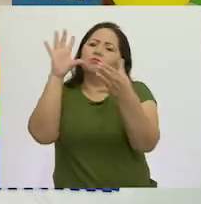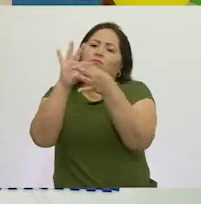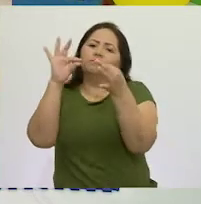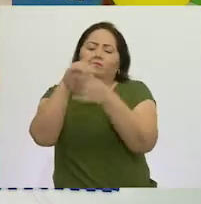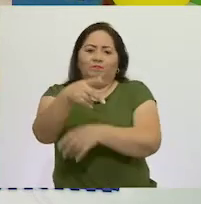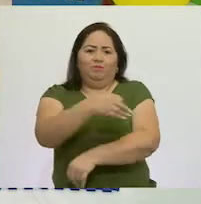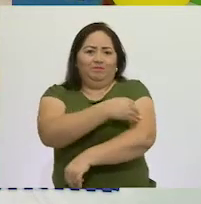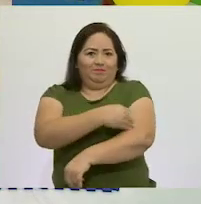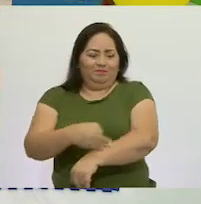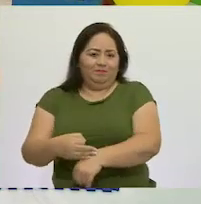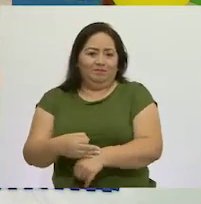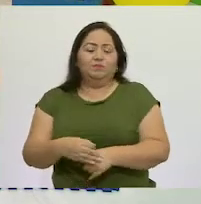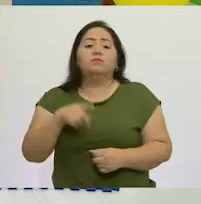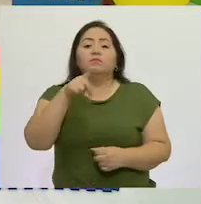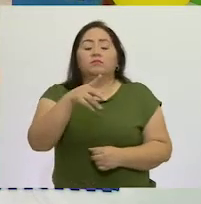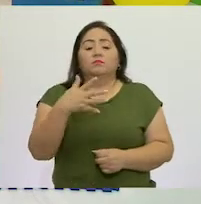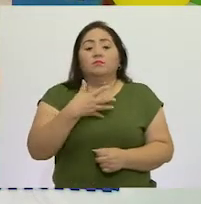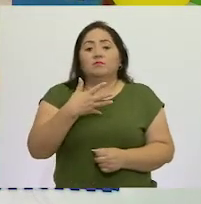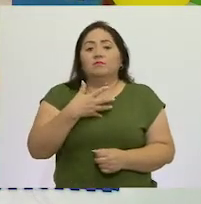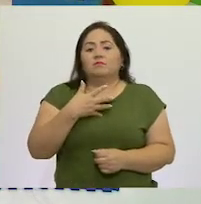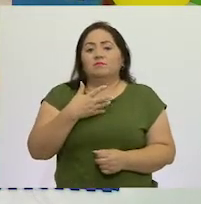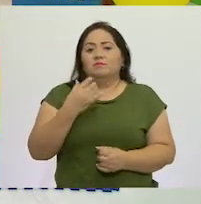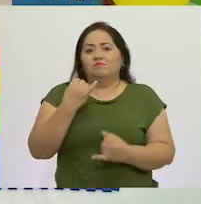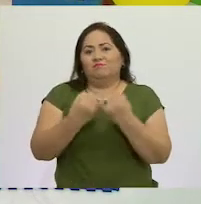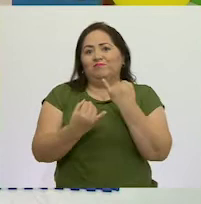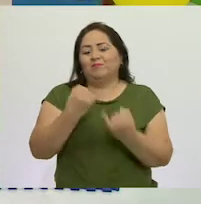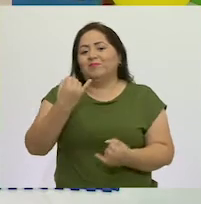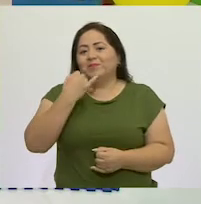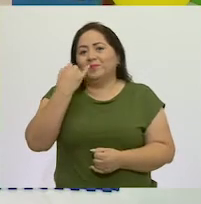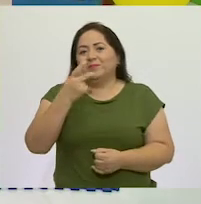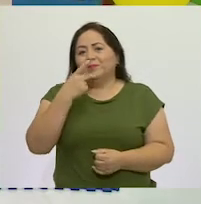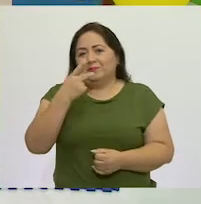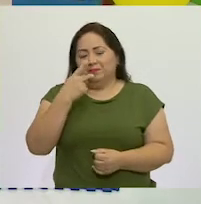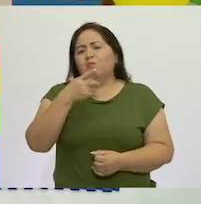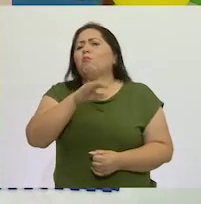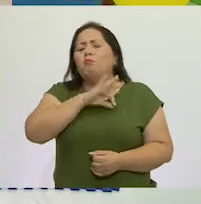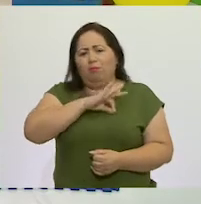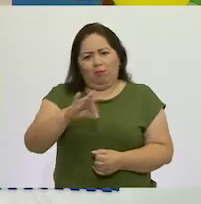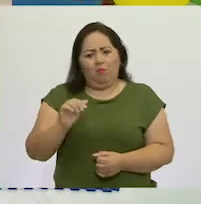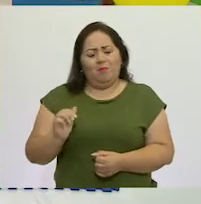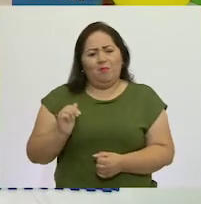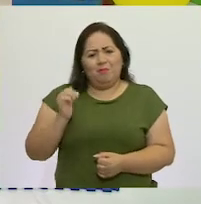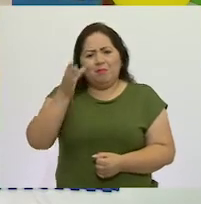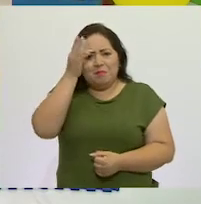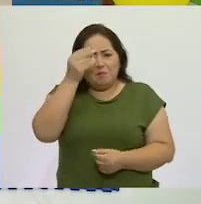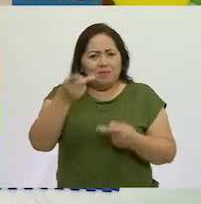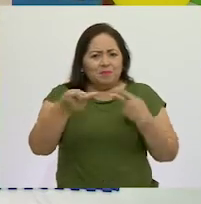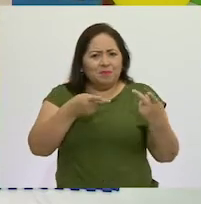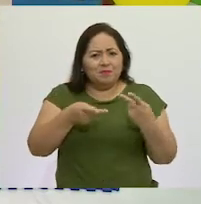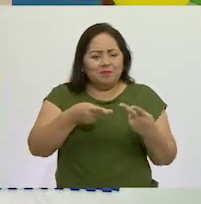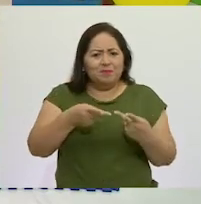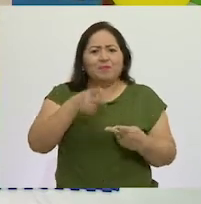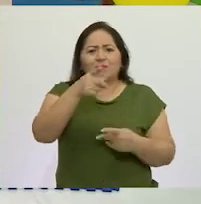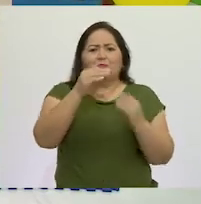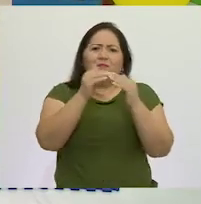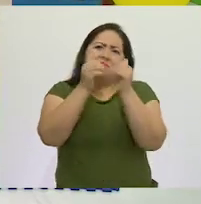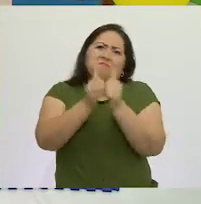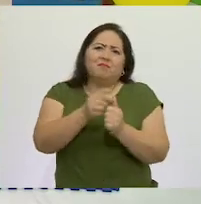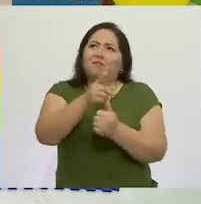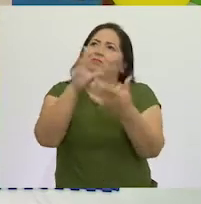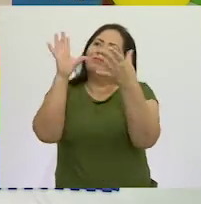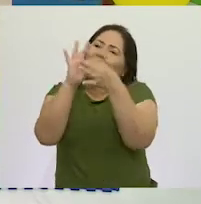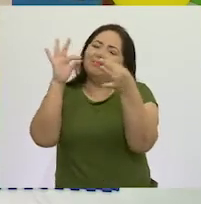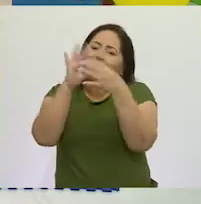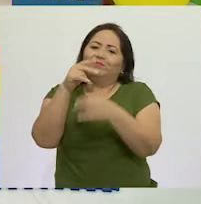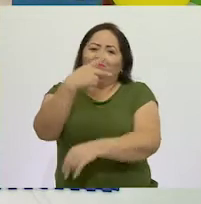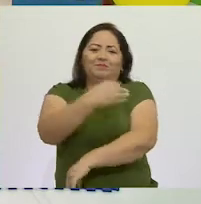con su familia. Si tienen la fortuna de hablar una lengua indígena, ¿por qué no aprovechan este momento que seguimos en casa para